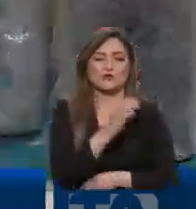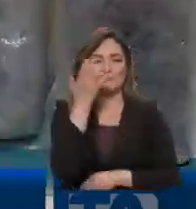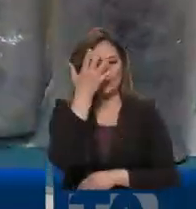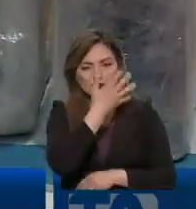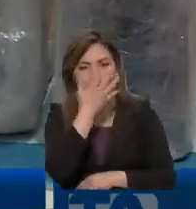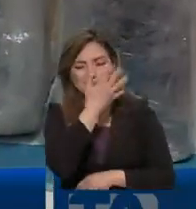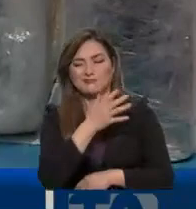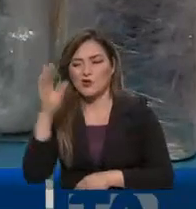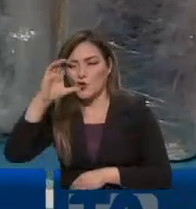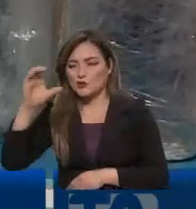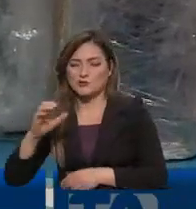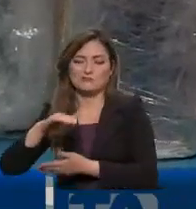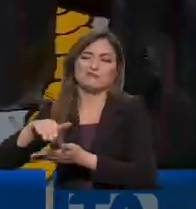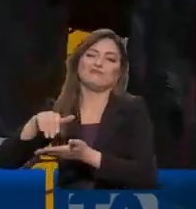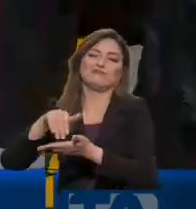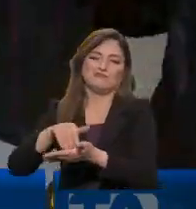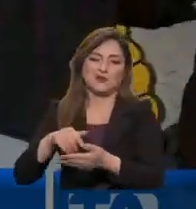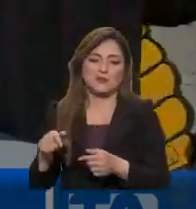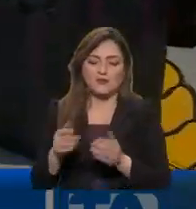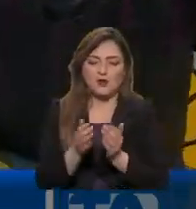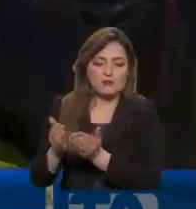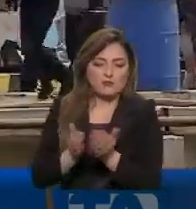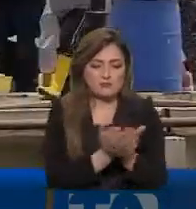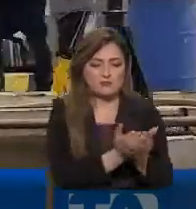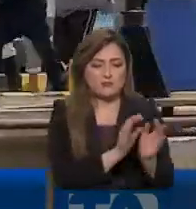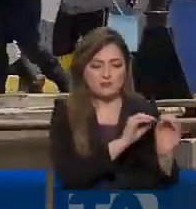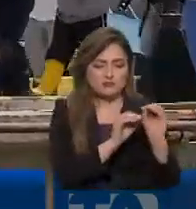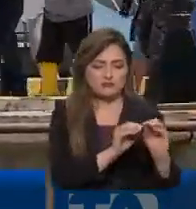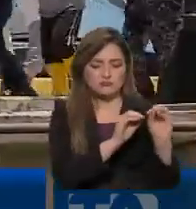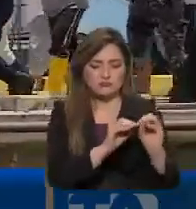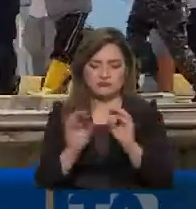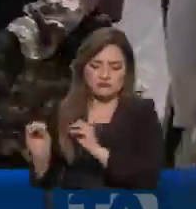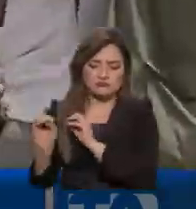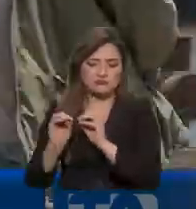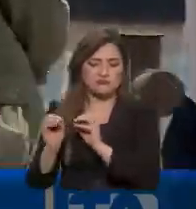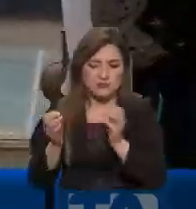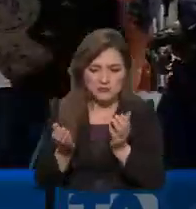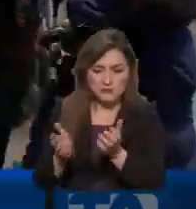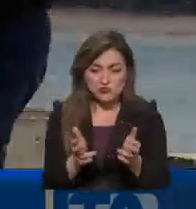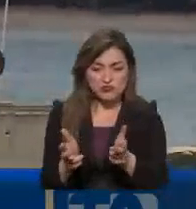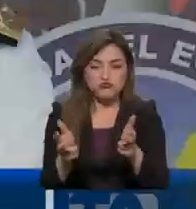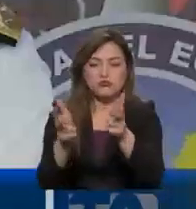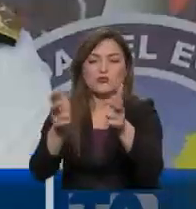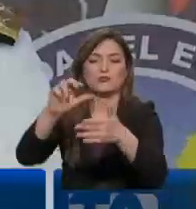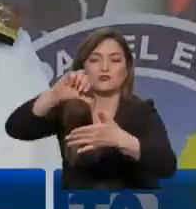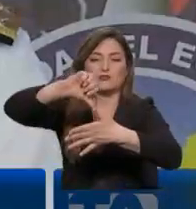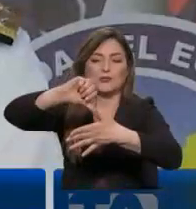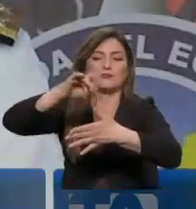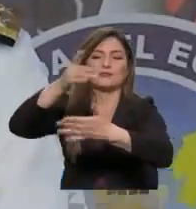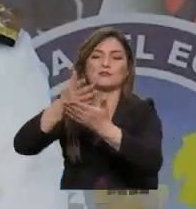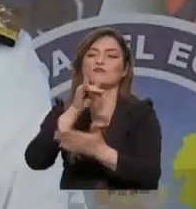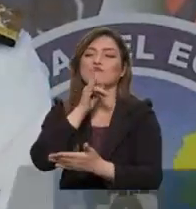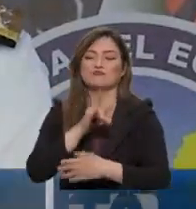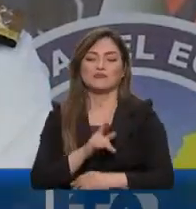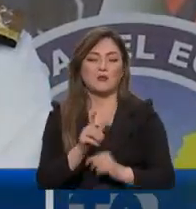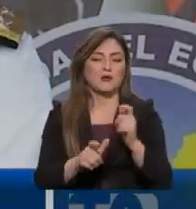Centroamérica, donde entregan la droga que en Estados Unidos los cárteles esperan. Los 19 tripulantes del Popeye 1 fueron detenidos. Tanto la tripulación